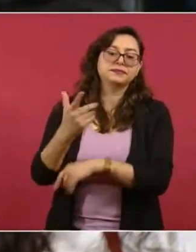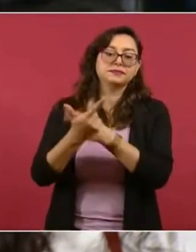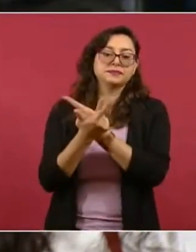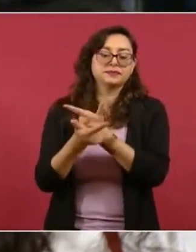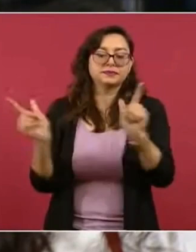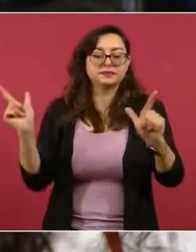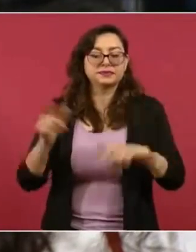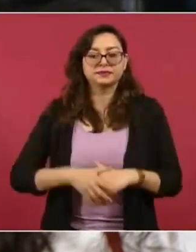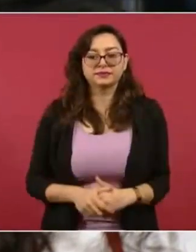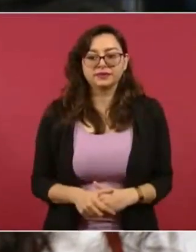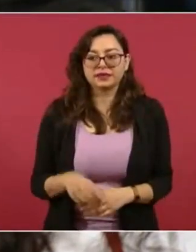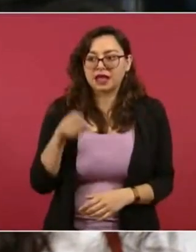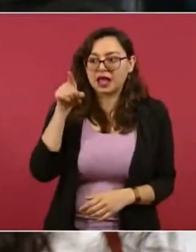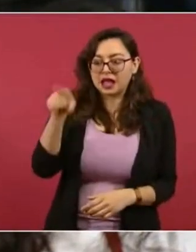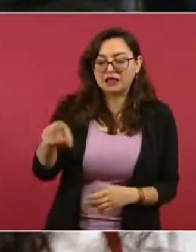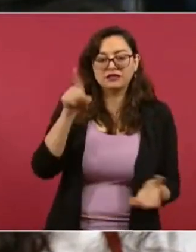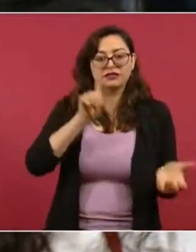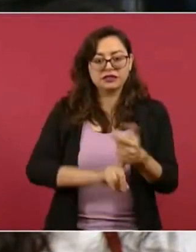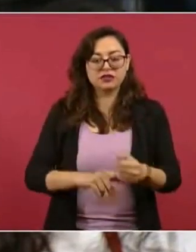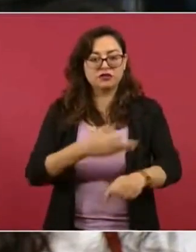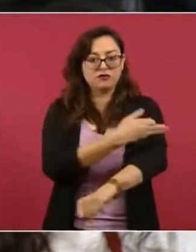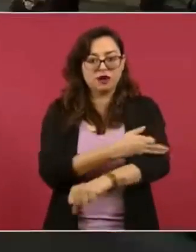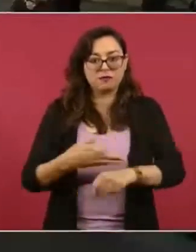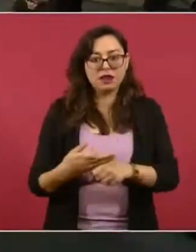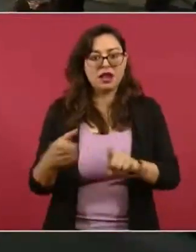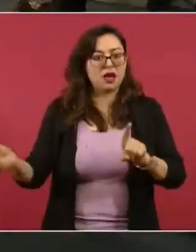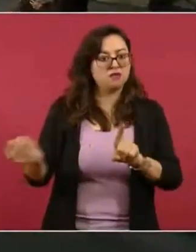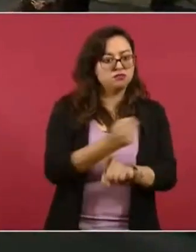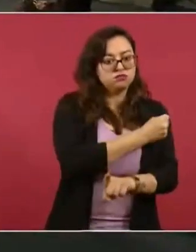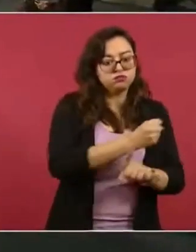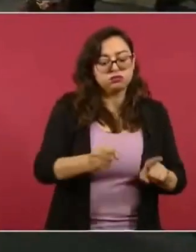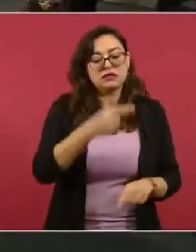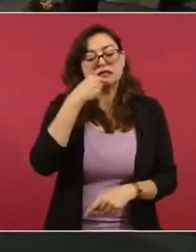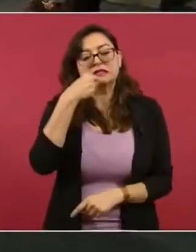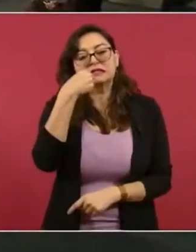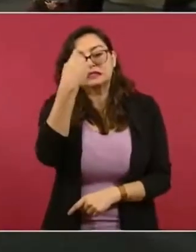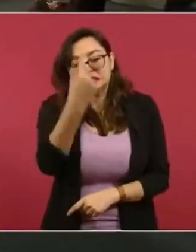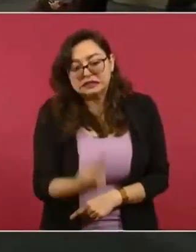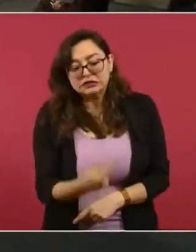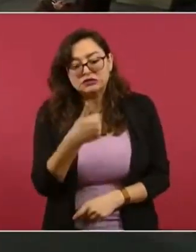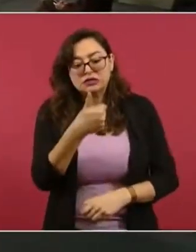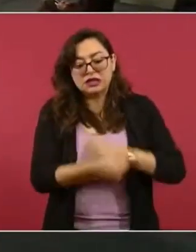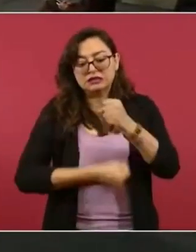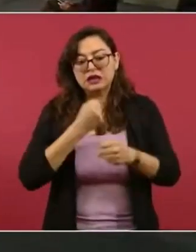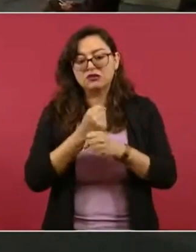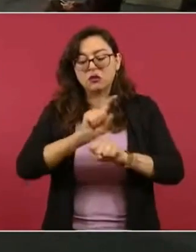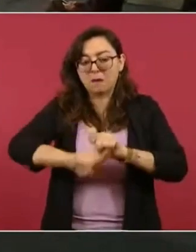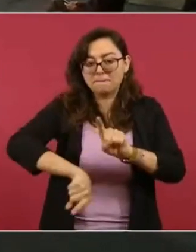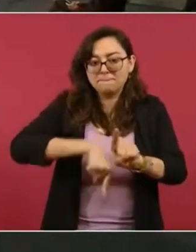violencia intrafamiliar y abuso sexual de su menor de seis años